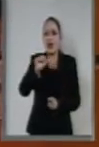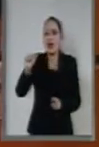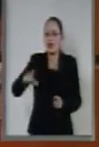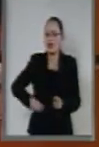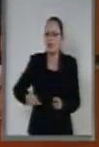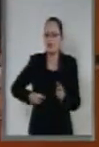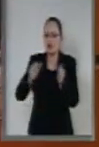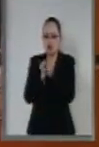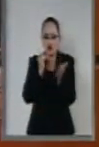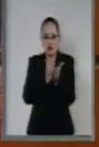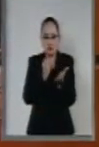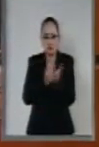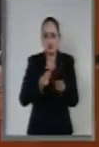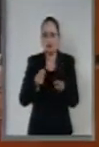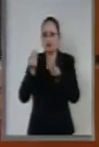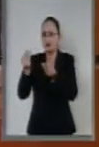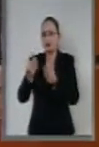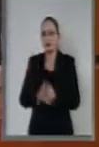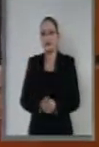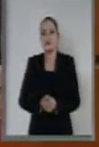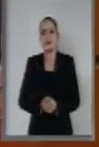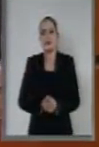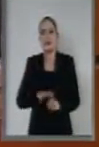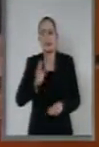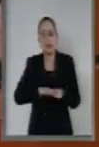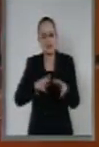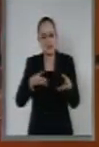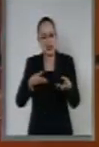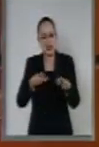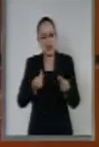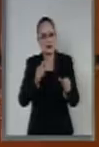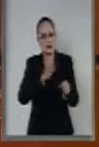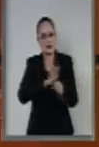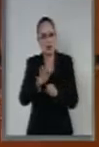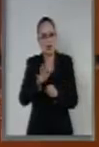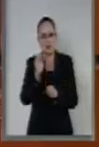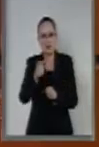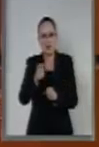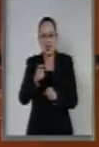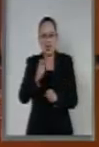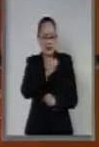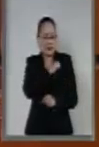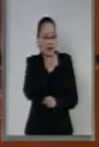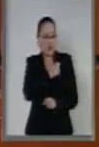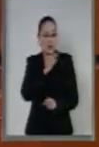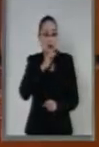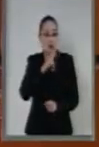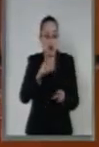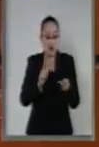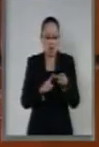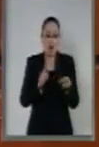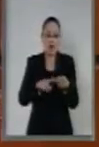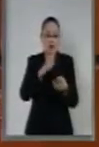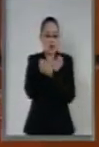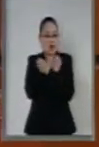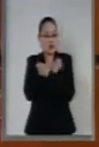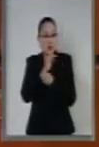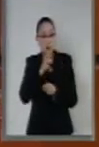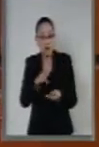impuestos y el mayor gasto público no ha mejorado ni la salud ni la educación ni